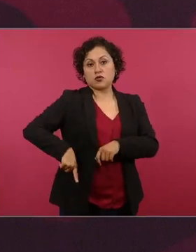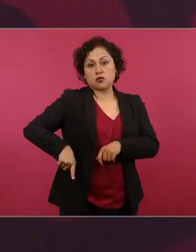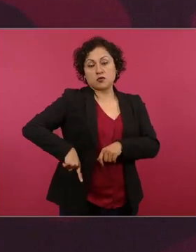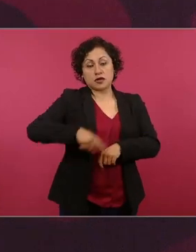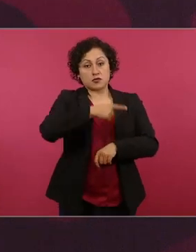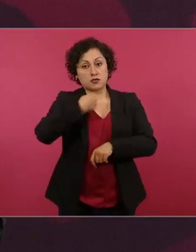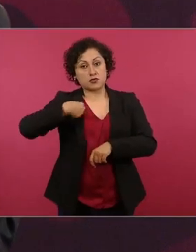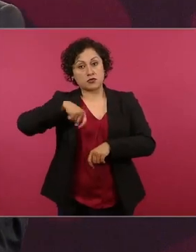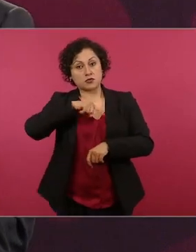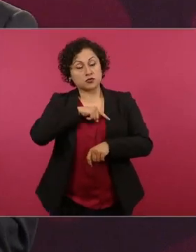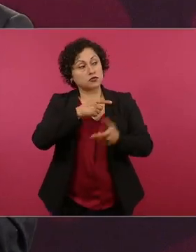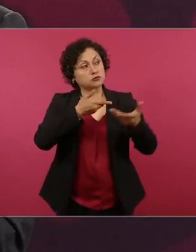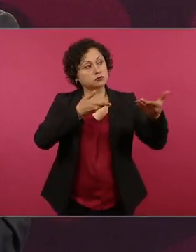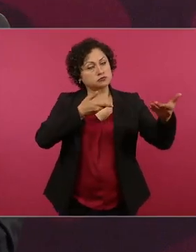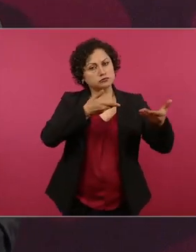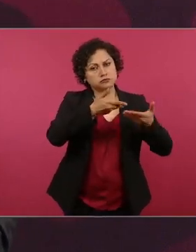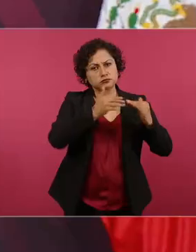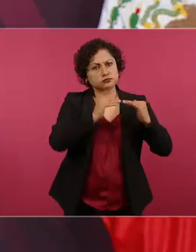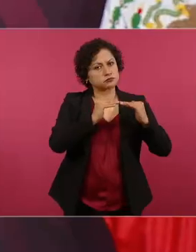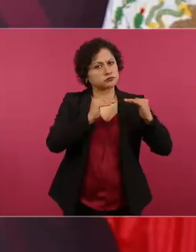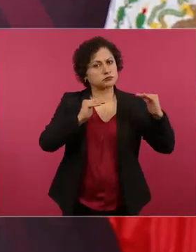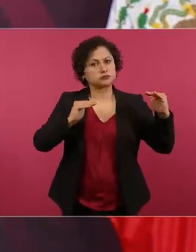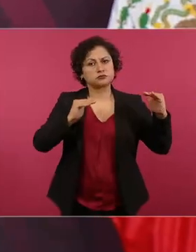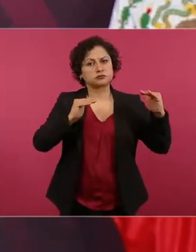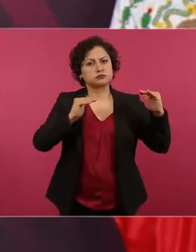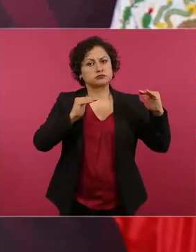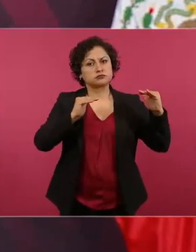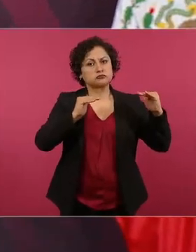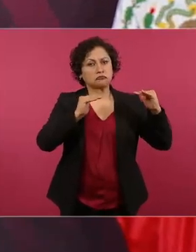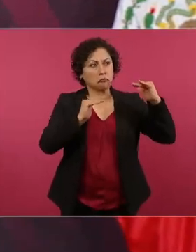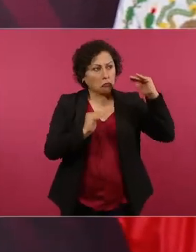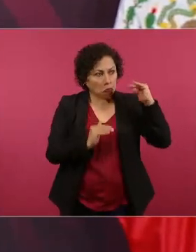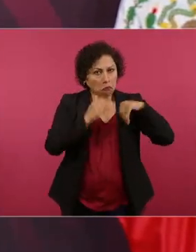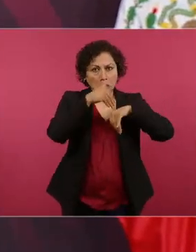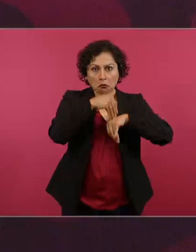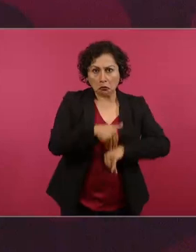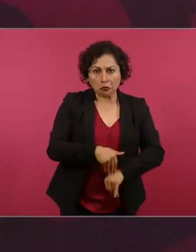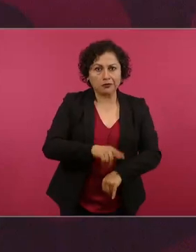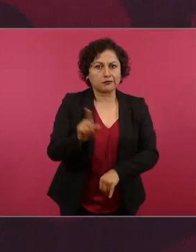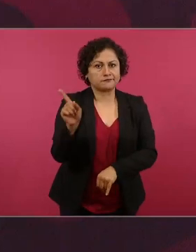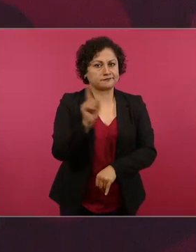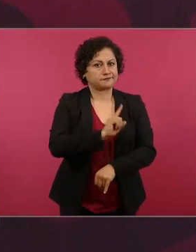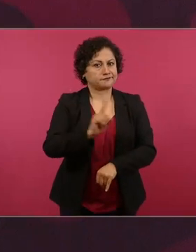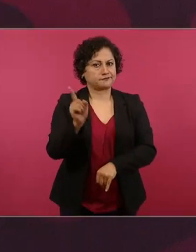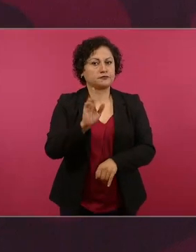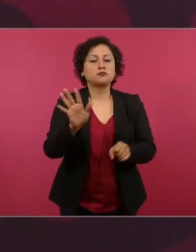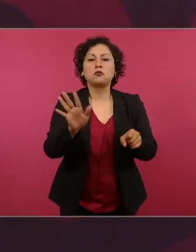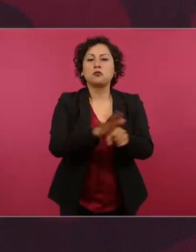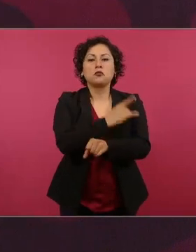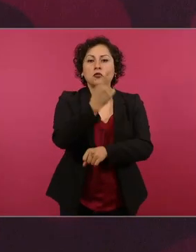de subordinación, porque México es un país independiente,